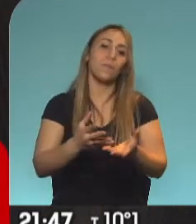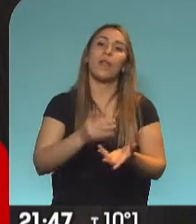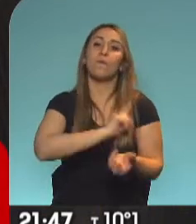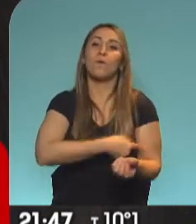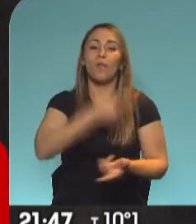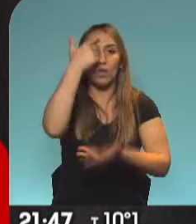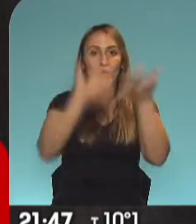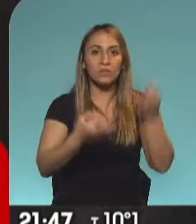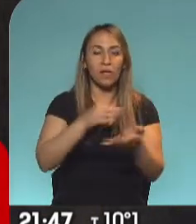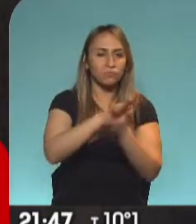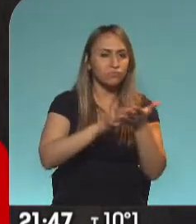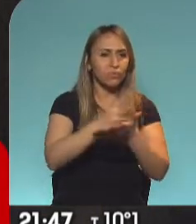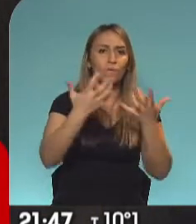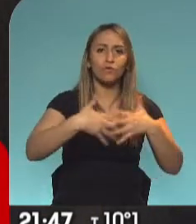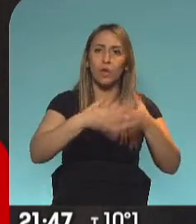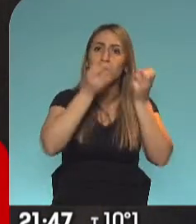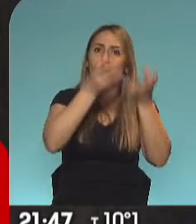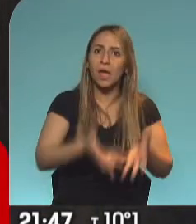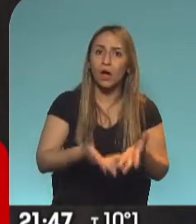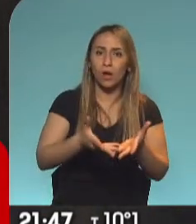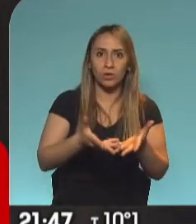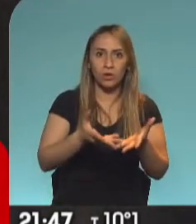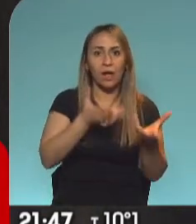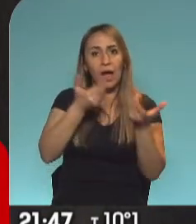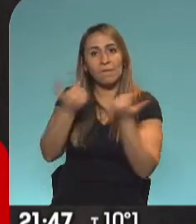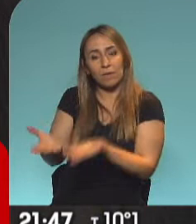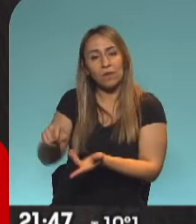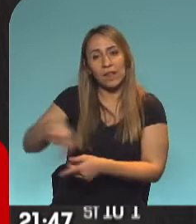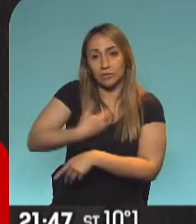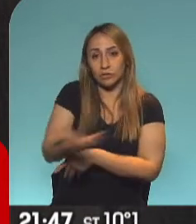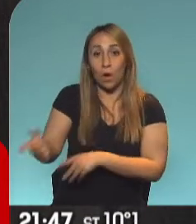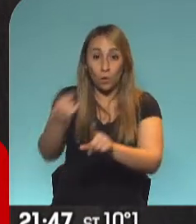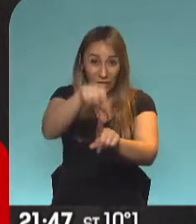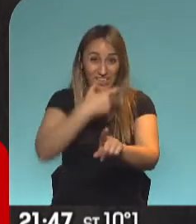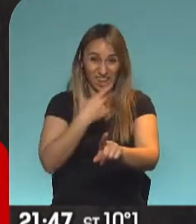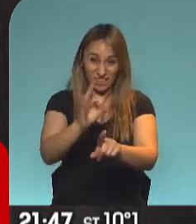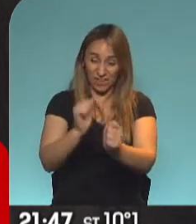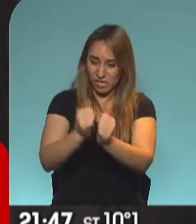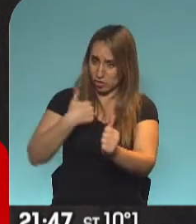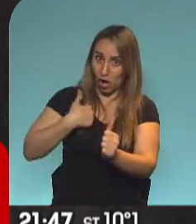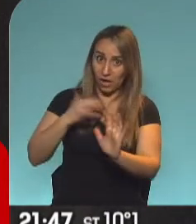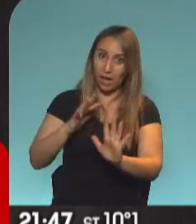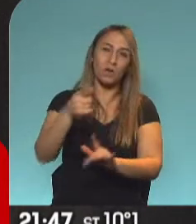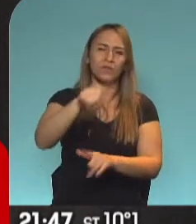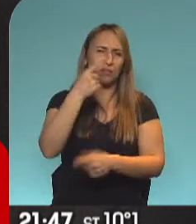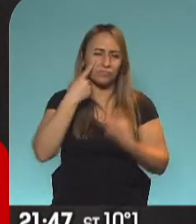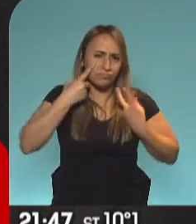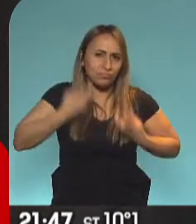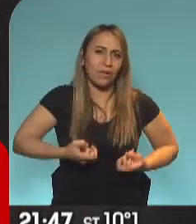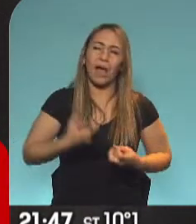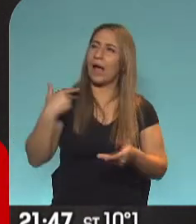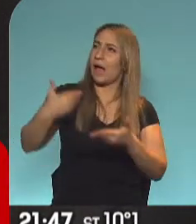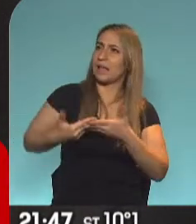respuesta a la comunidad. Y si quieren saber mi historia política, me pueden buscar que hasta el 16 de diciembre